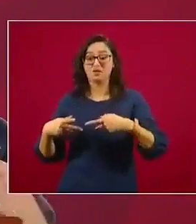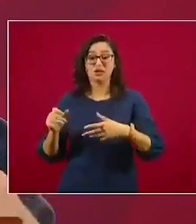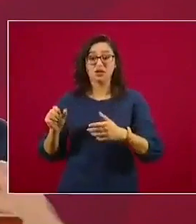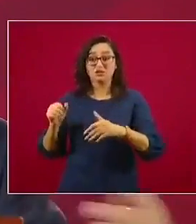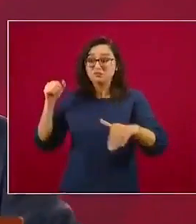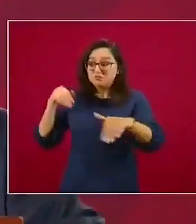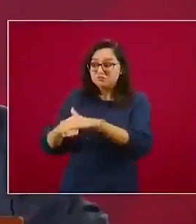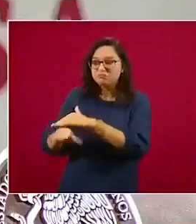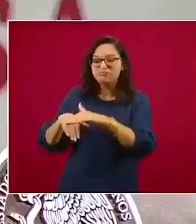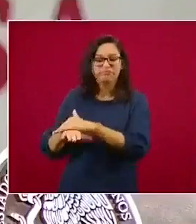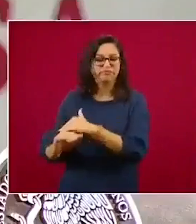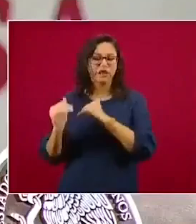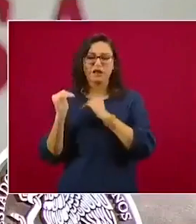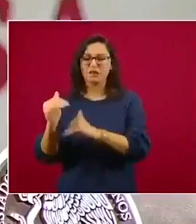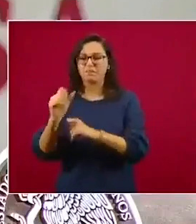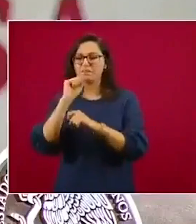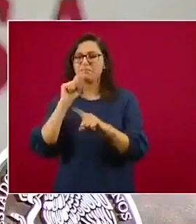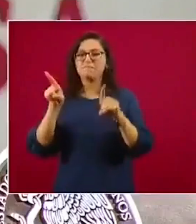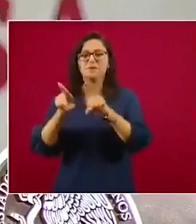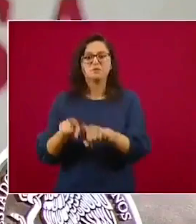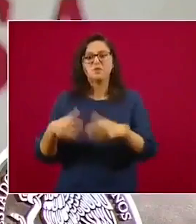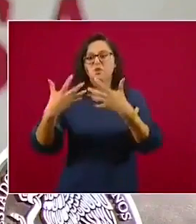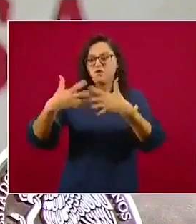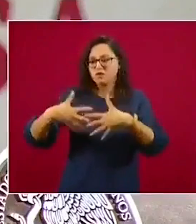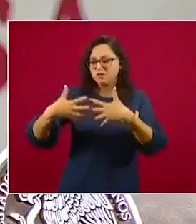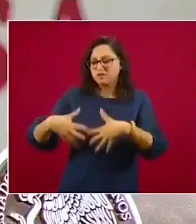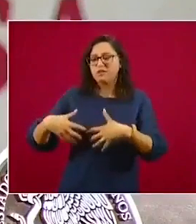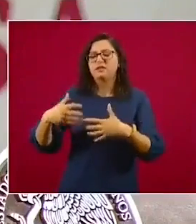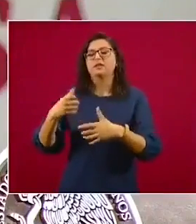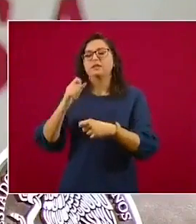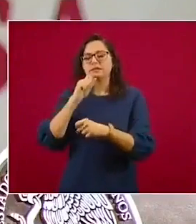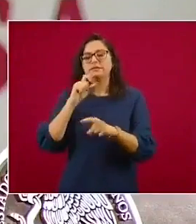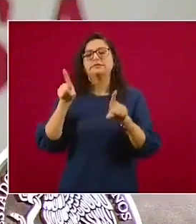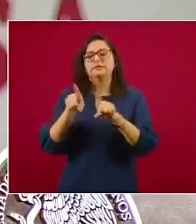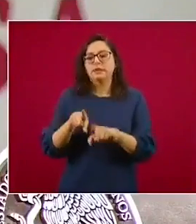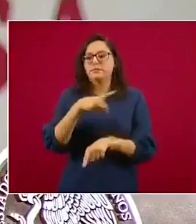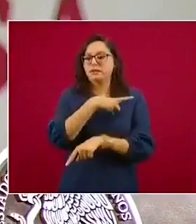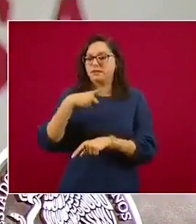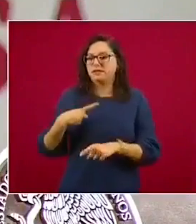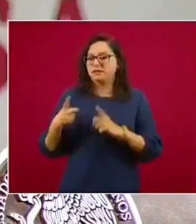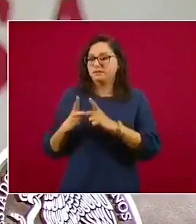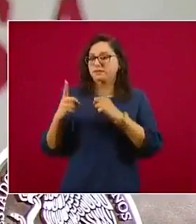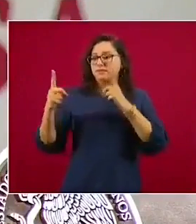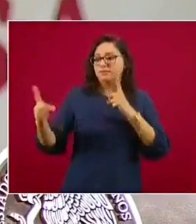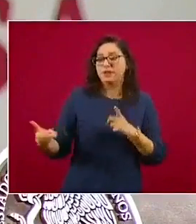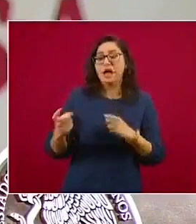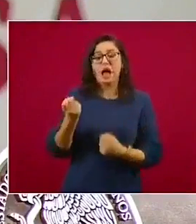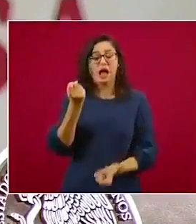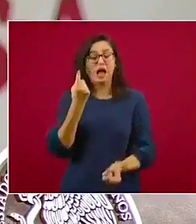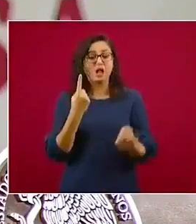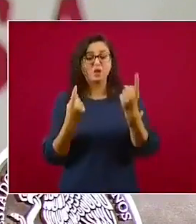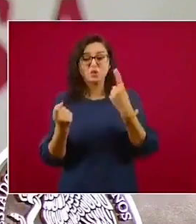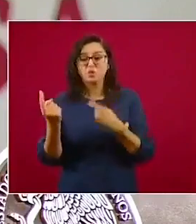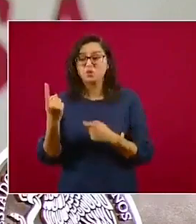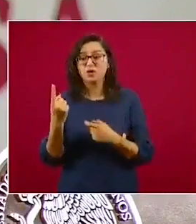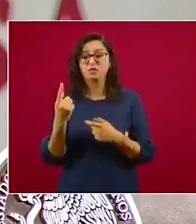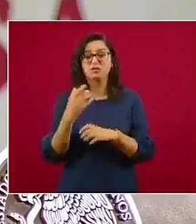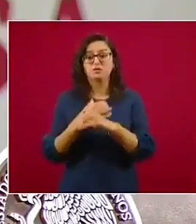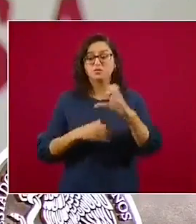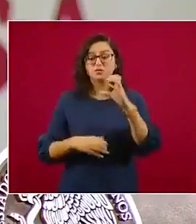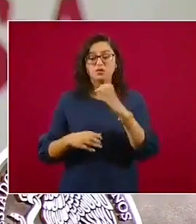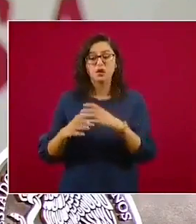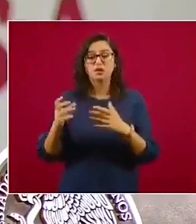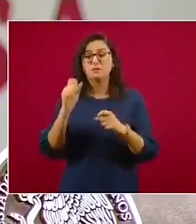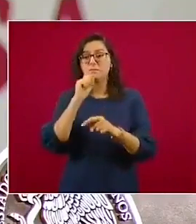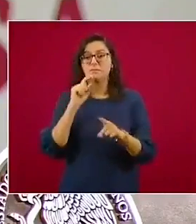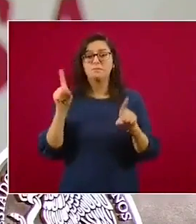de mesas. En las fábricas tiene que haber un proceso de sana distancia. Hay algunos sectores específicos, como